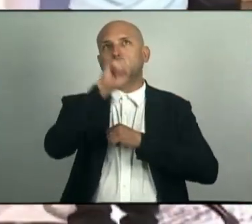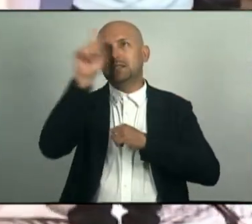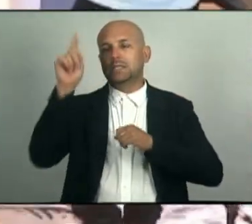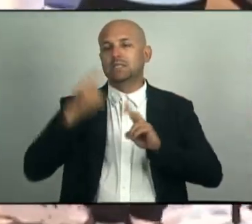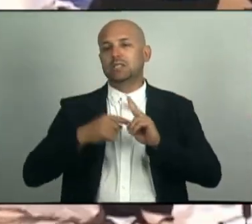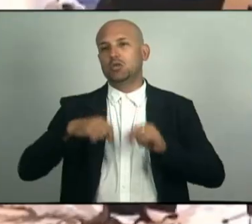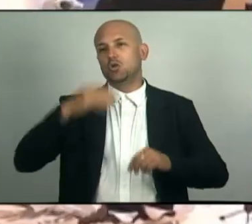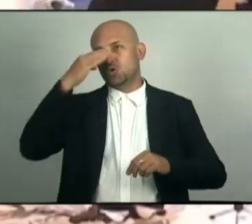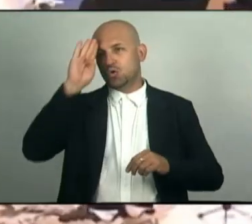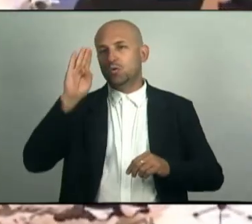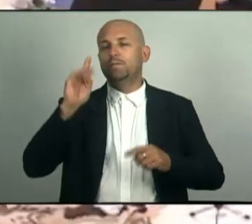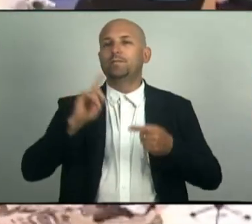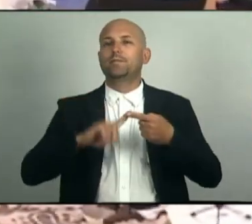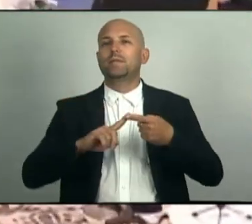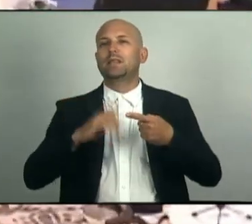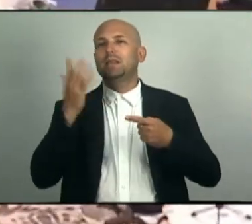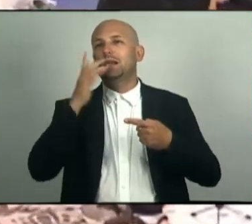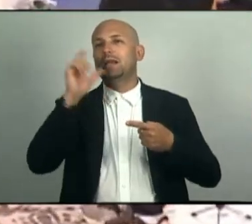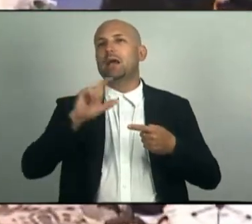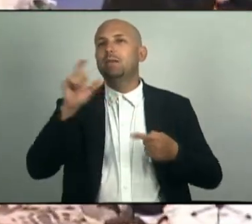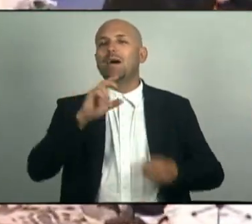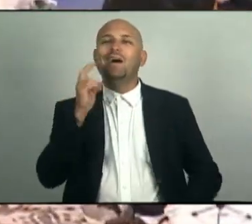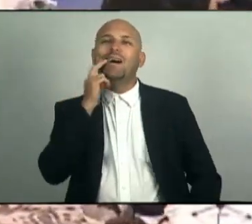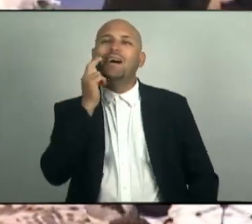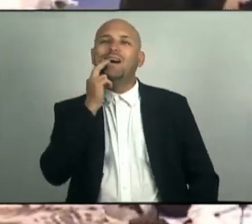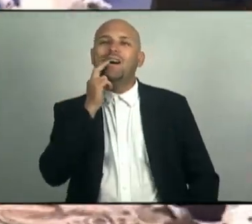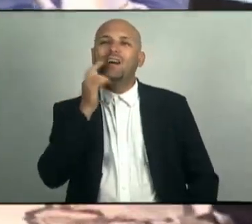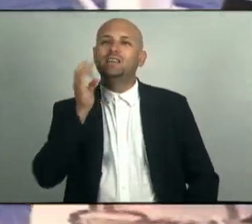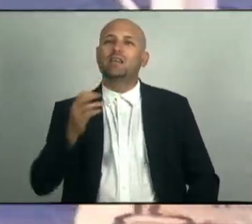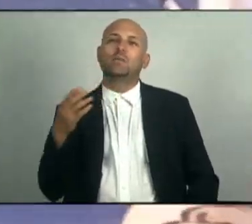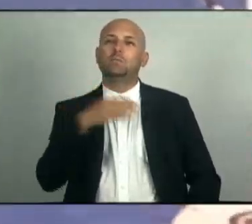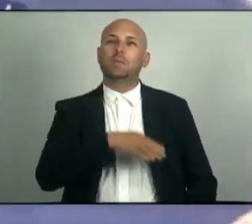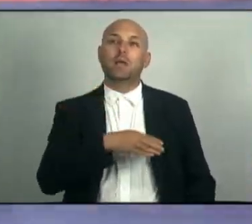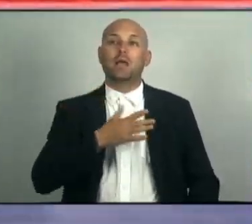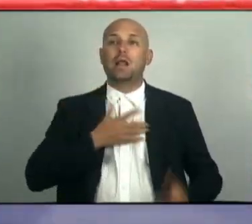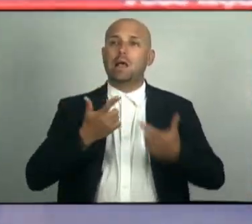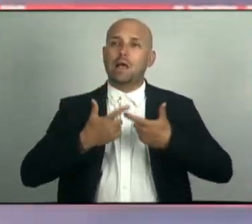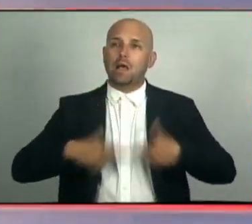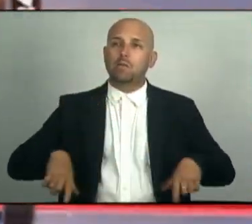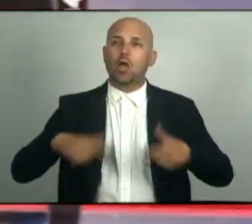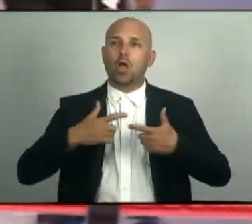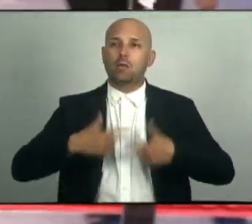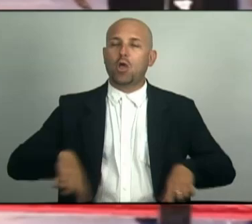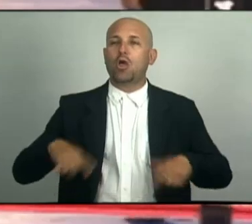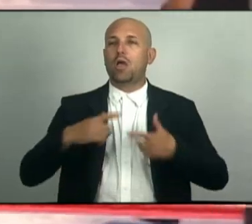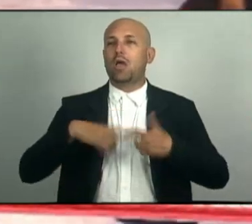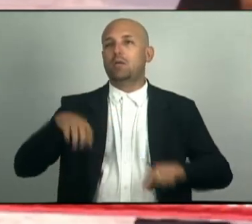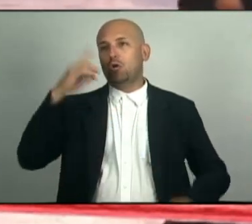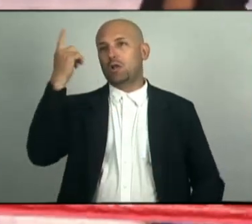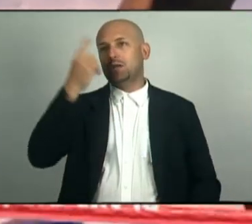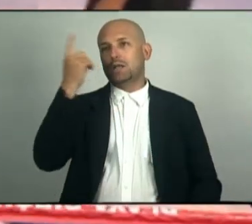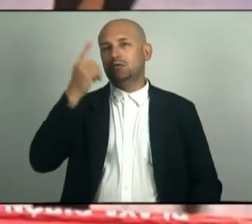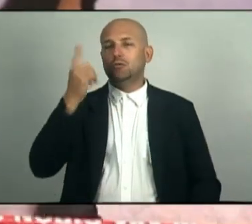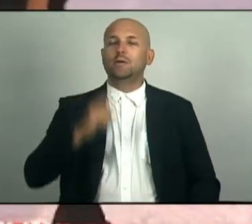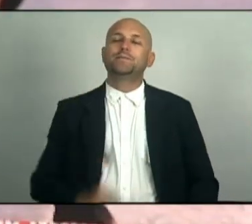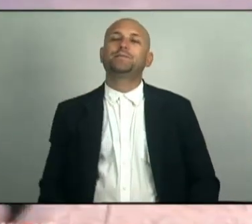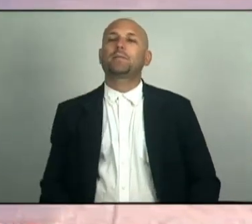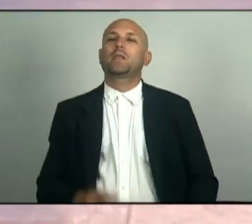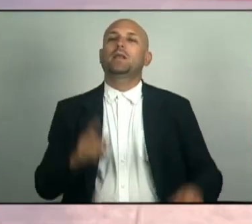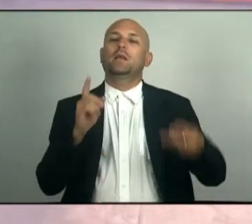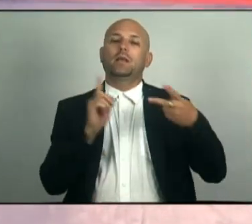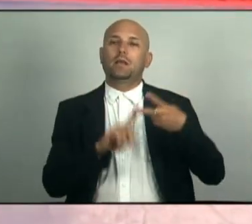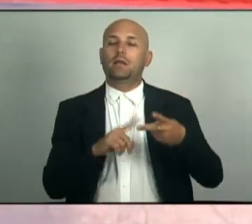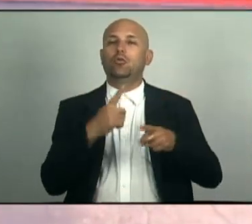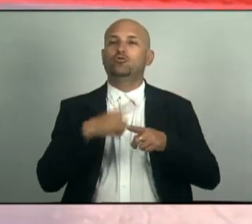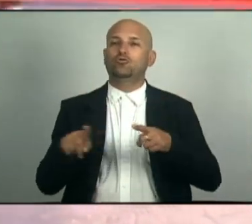país entre ellas el oriundo de Camagüey Julio César la cruz multicampeón nacional como siempre antes de finalizar les